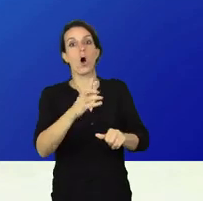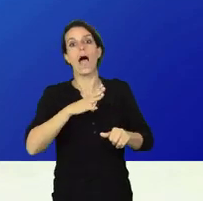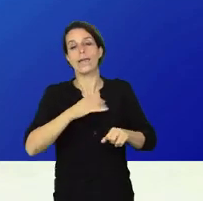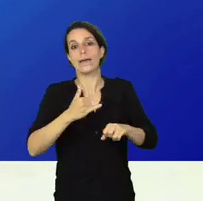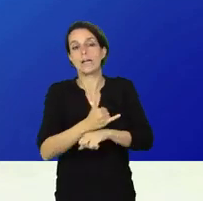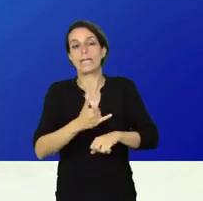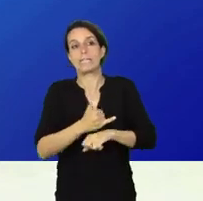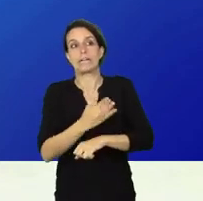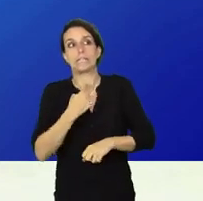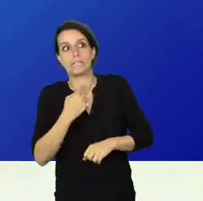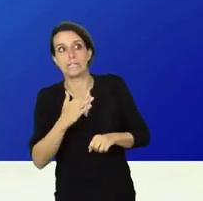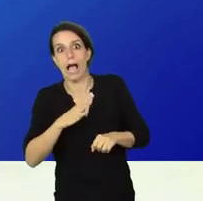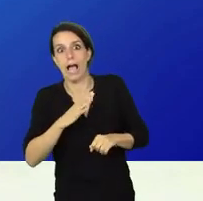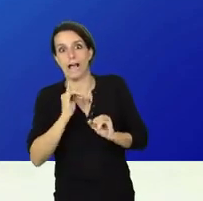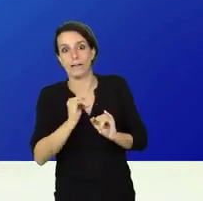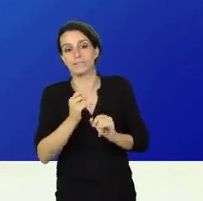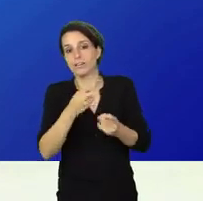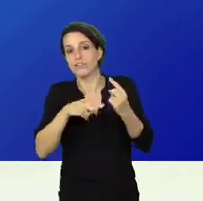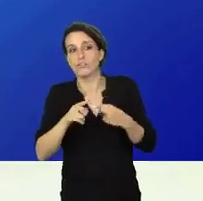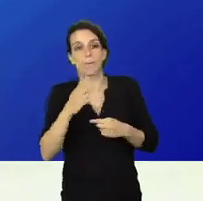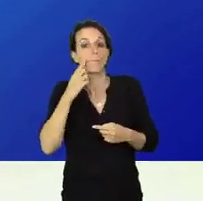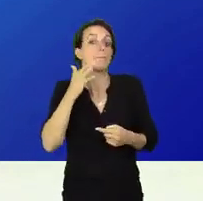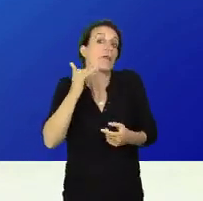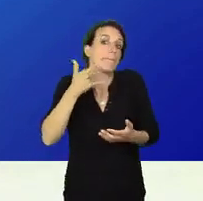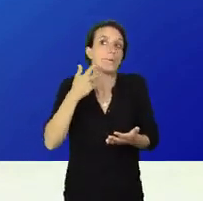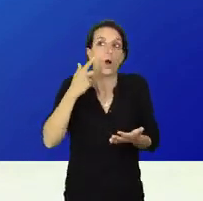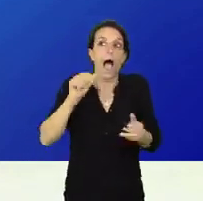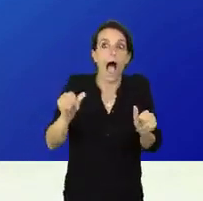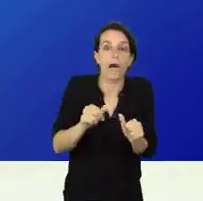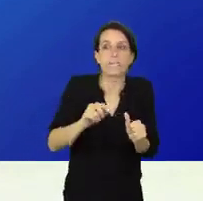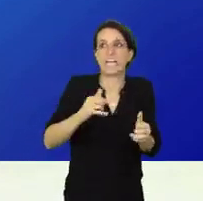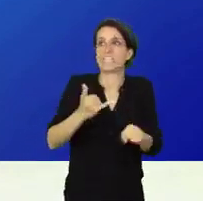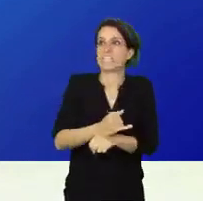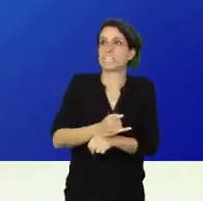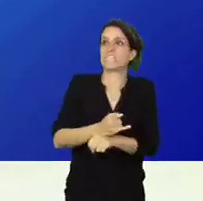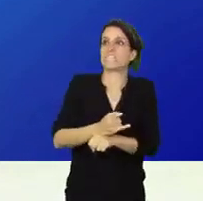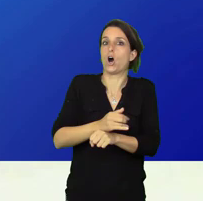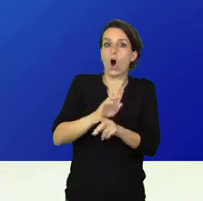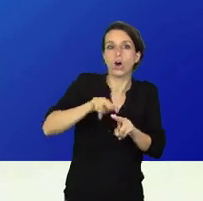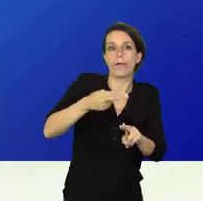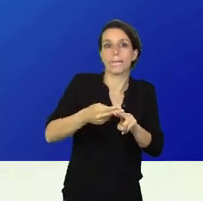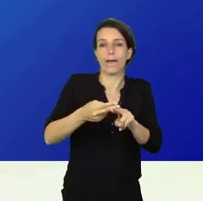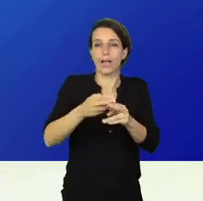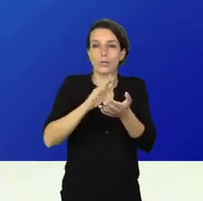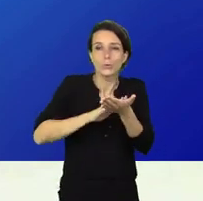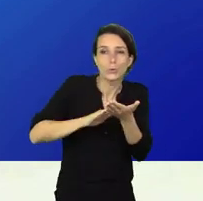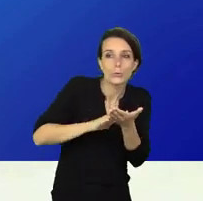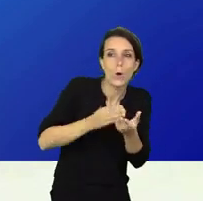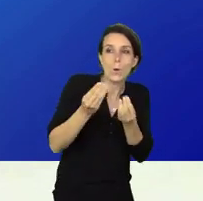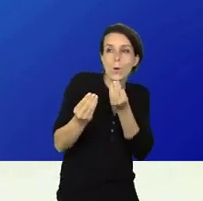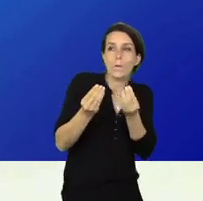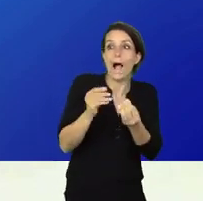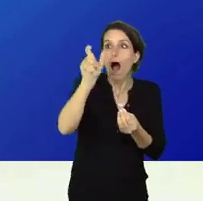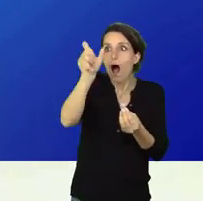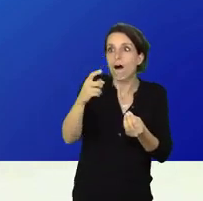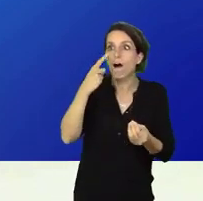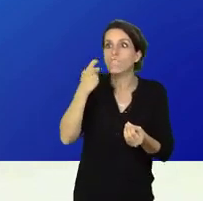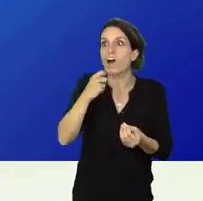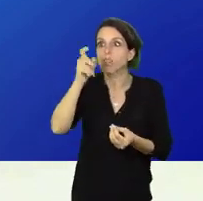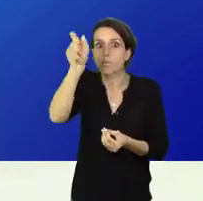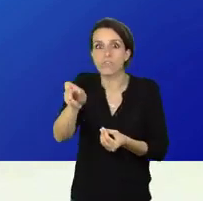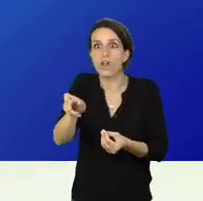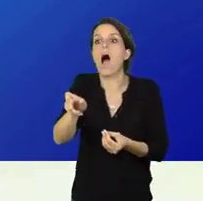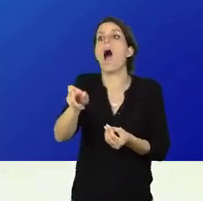las hace, las prueba, las vuelve a hacer, las modifica y en la base de ese ejercicio y ese error es que